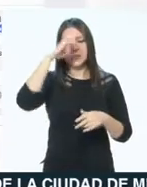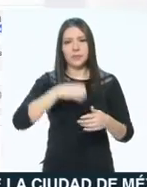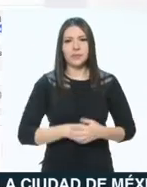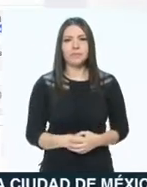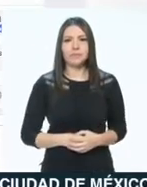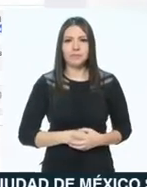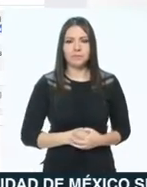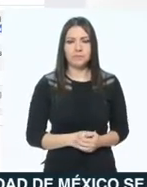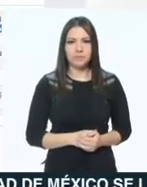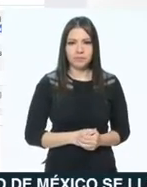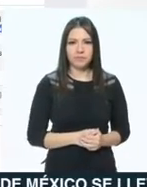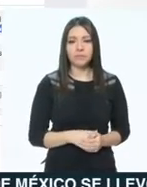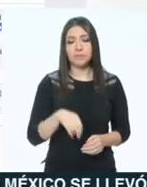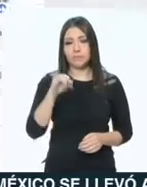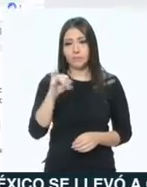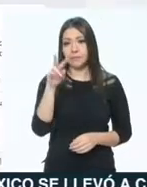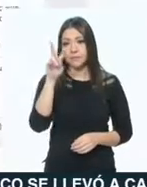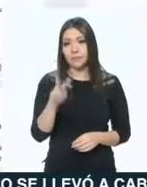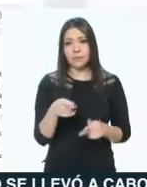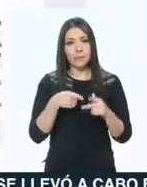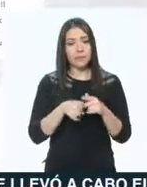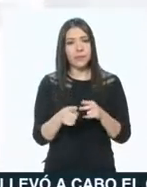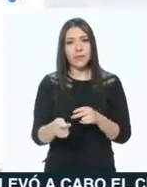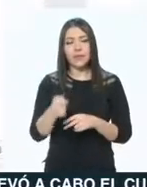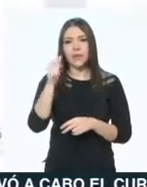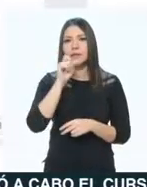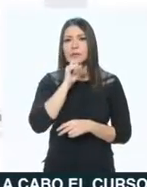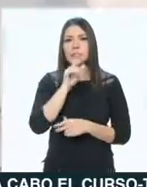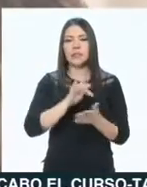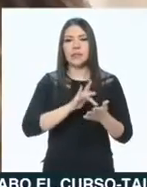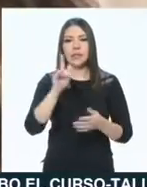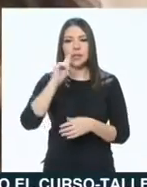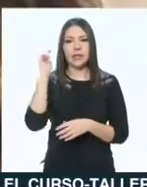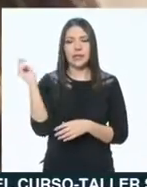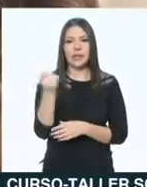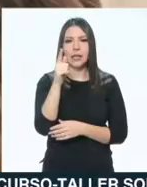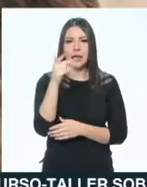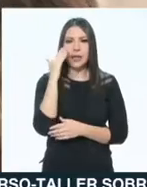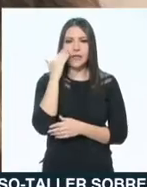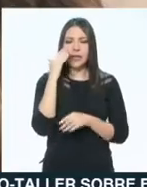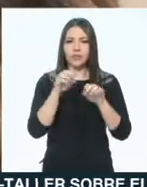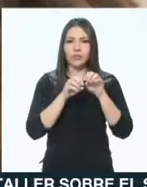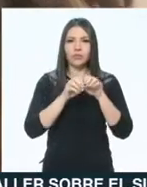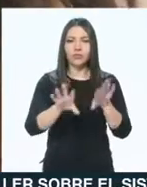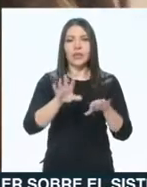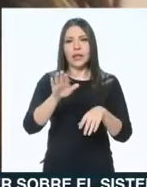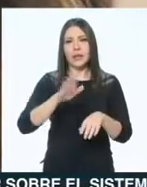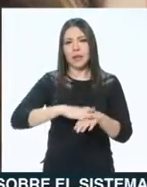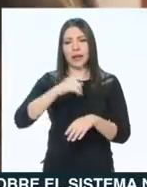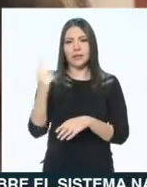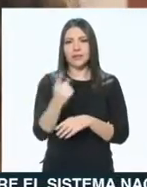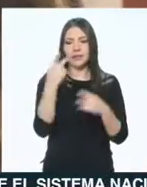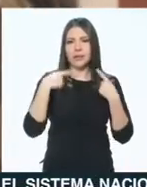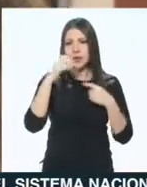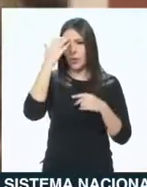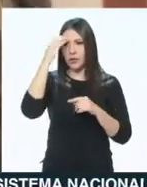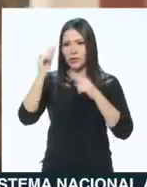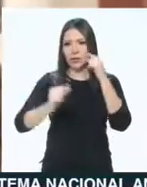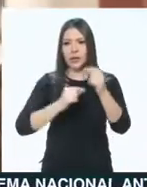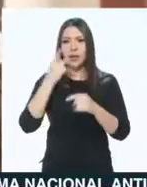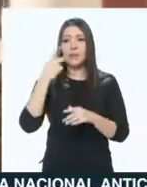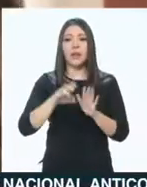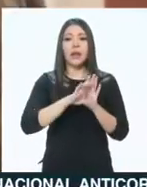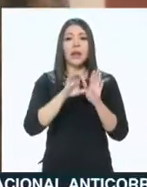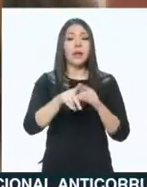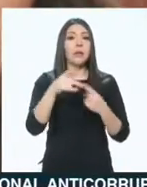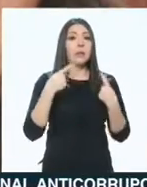es que sí, Facebook fue clave para darnos a conocer. Pero la realidad es que siendo este tipo de servicio, si no te gusta, no